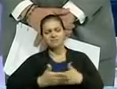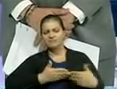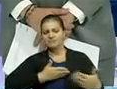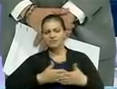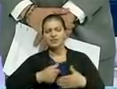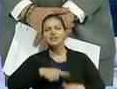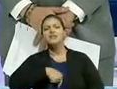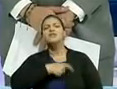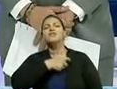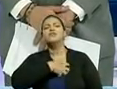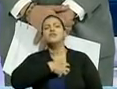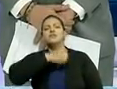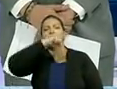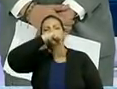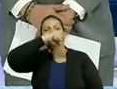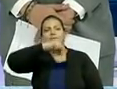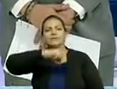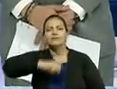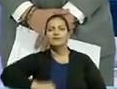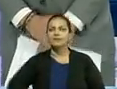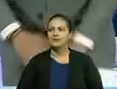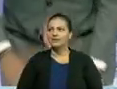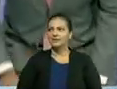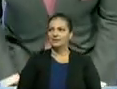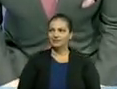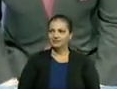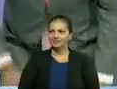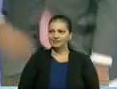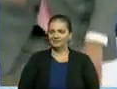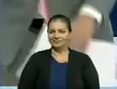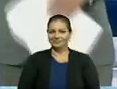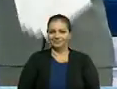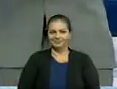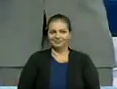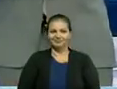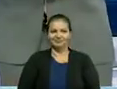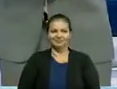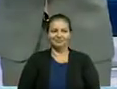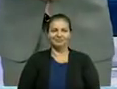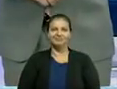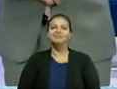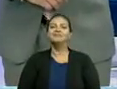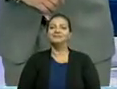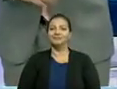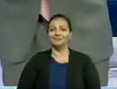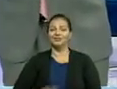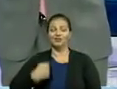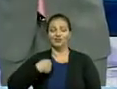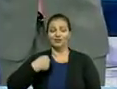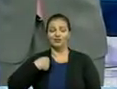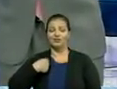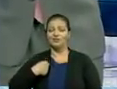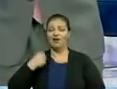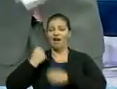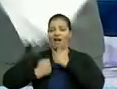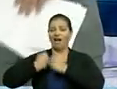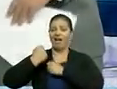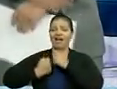ya mismo le toca la muerte. No, ¿qué va a creer? Yo pienso vivir 100 años más. Oye, que se cree Matusalén, cree 100 años